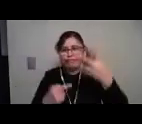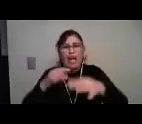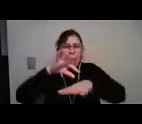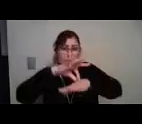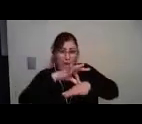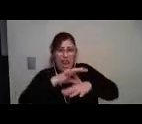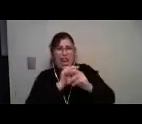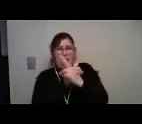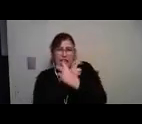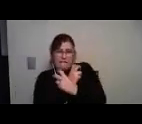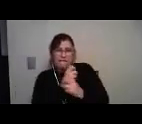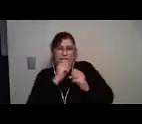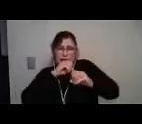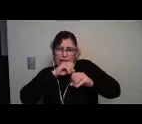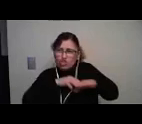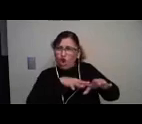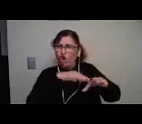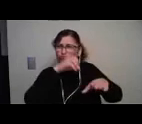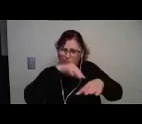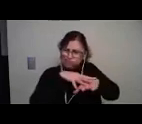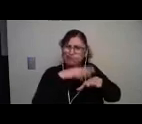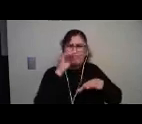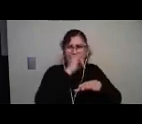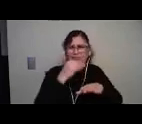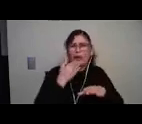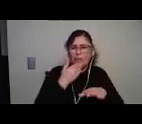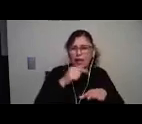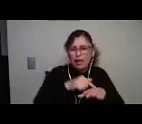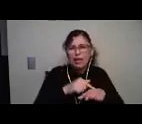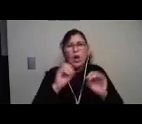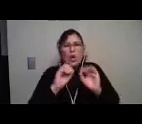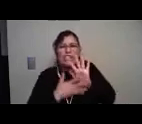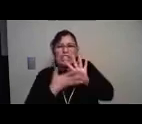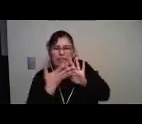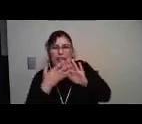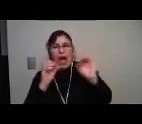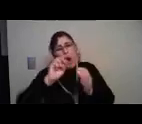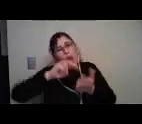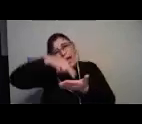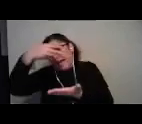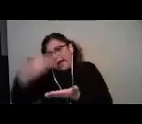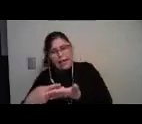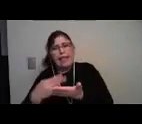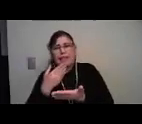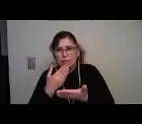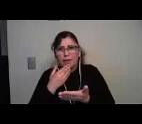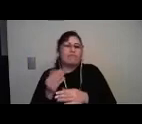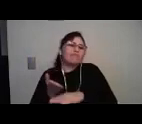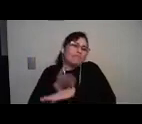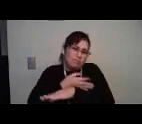producido heridas, ¿cierto? O hay alteración de la sensibilidad y las caídas que le acababa de